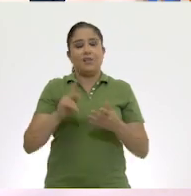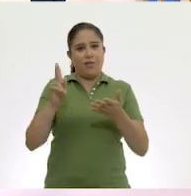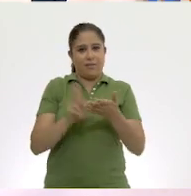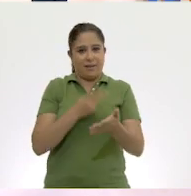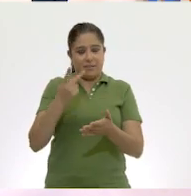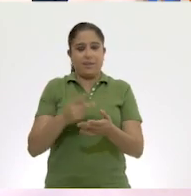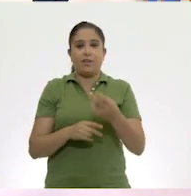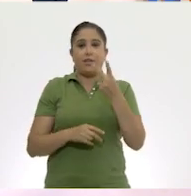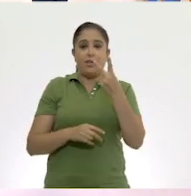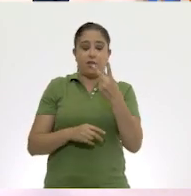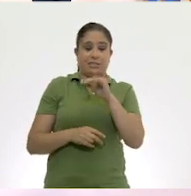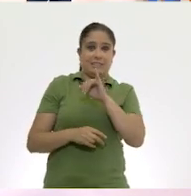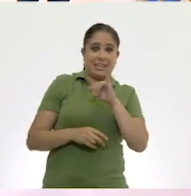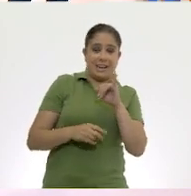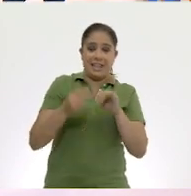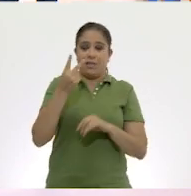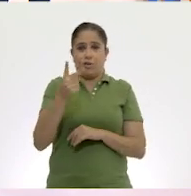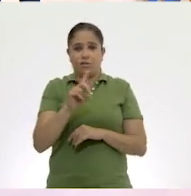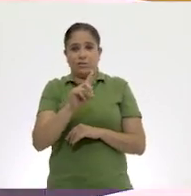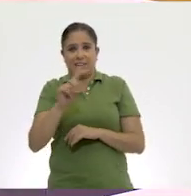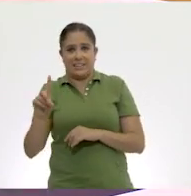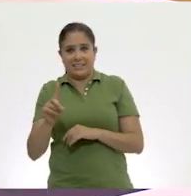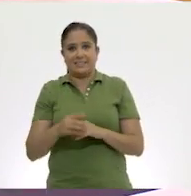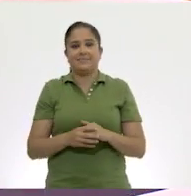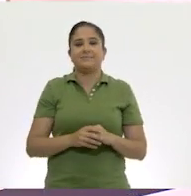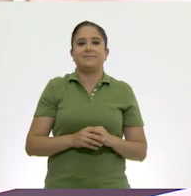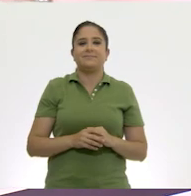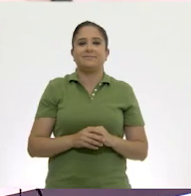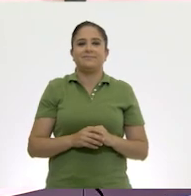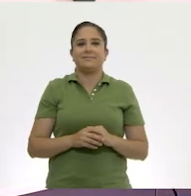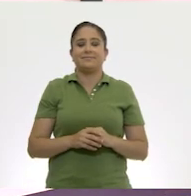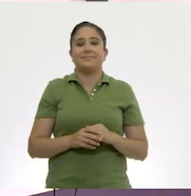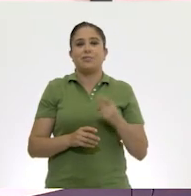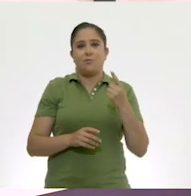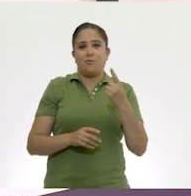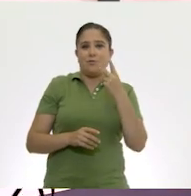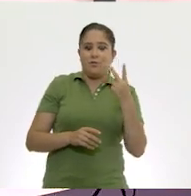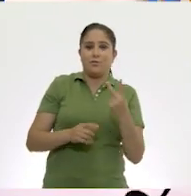la izquierda y 2 a la derecha 12